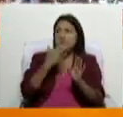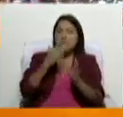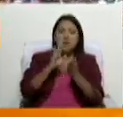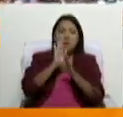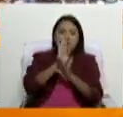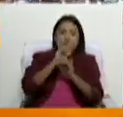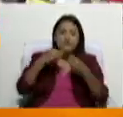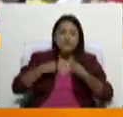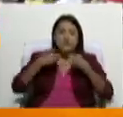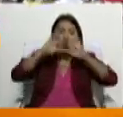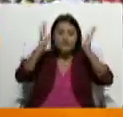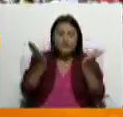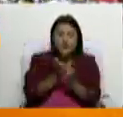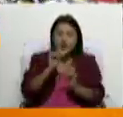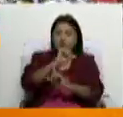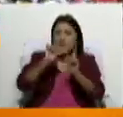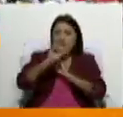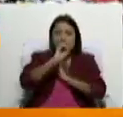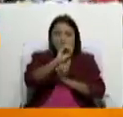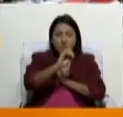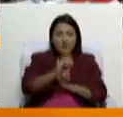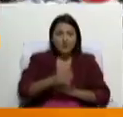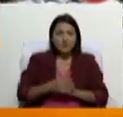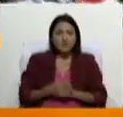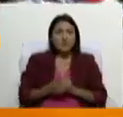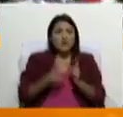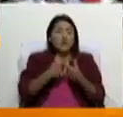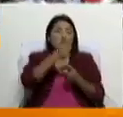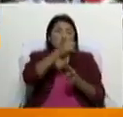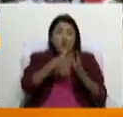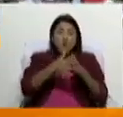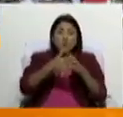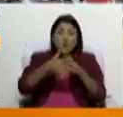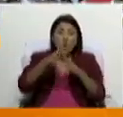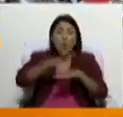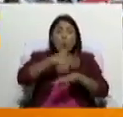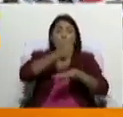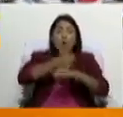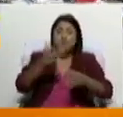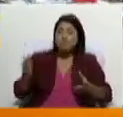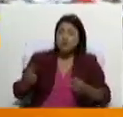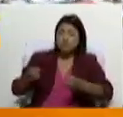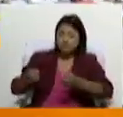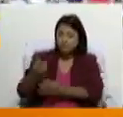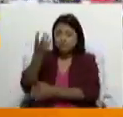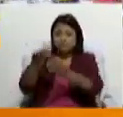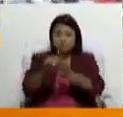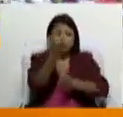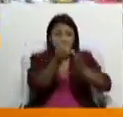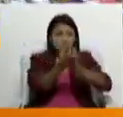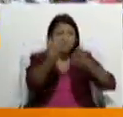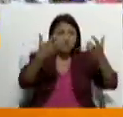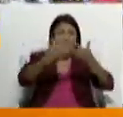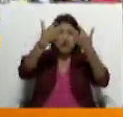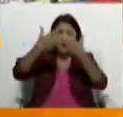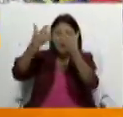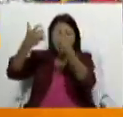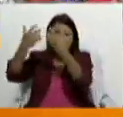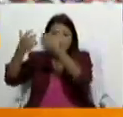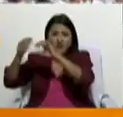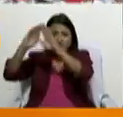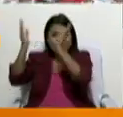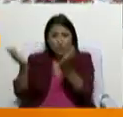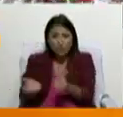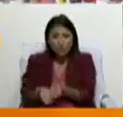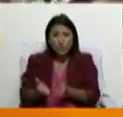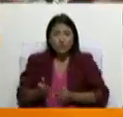siquiera ambiental, y lo que ha hecho es generar guerra por todo el mundo? Es la comunidad internacional la que debe tomar